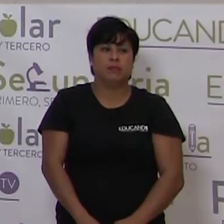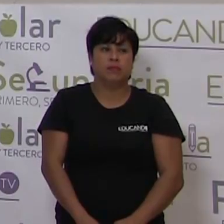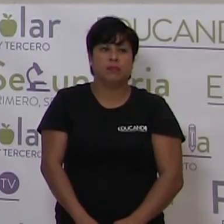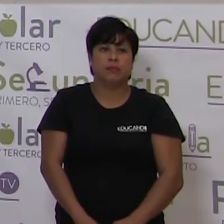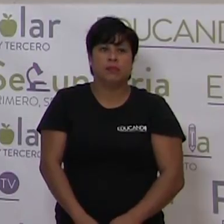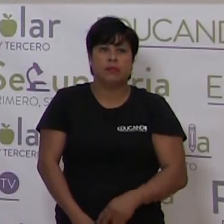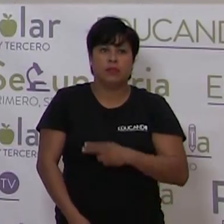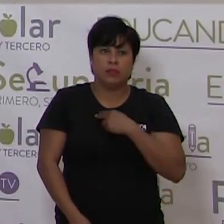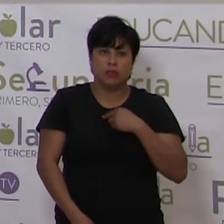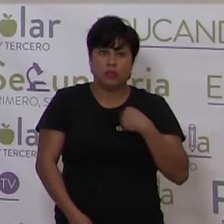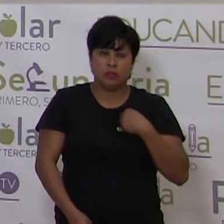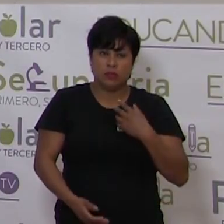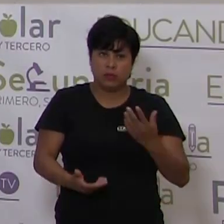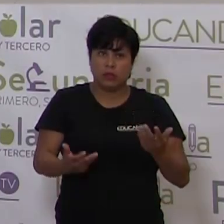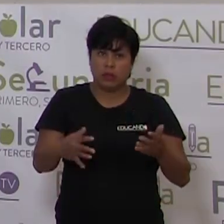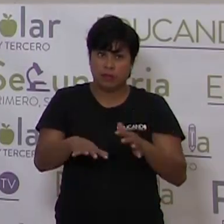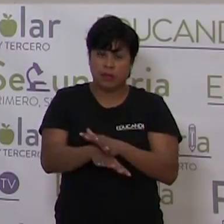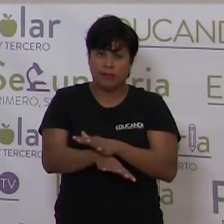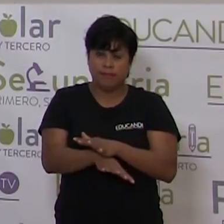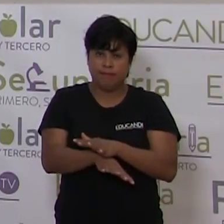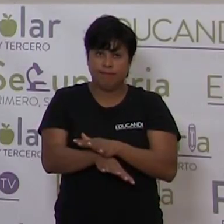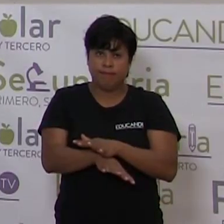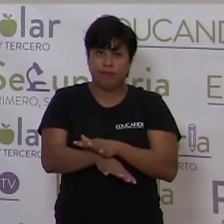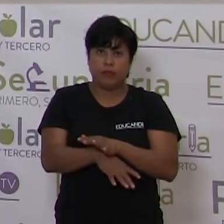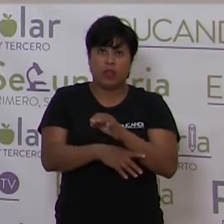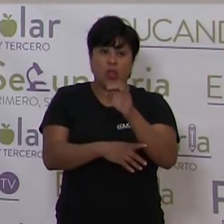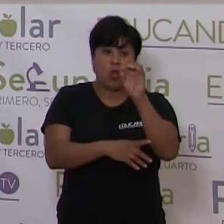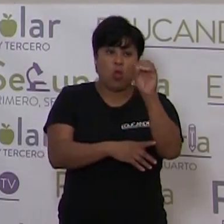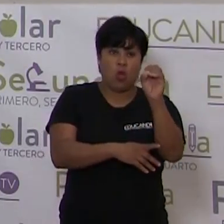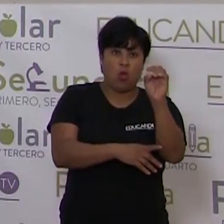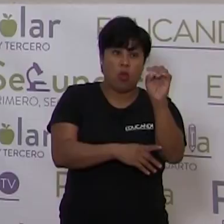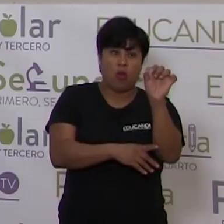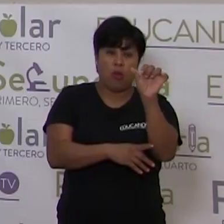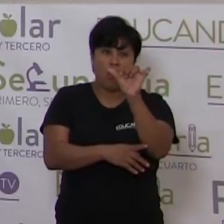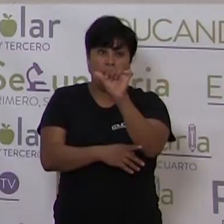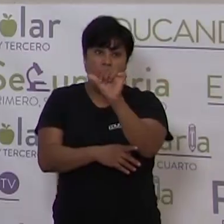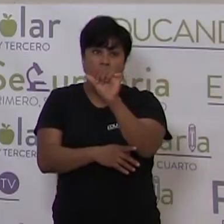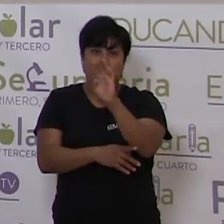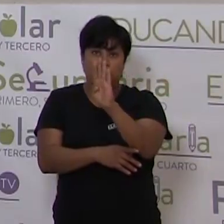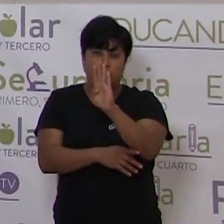Lo vamos a cambiar de O a A.